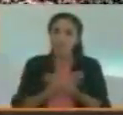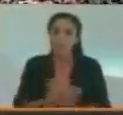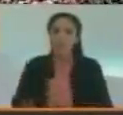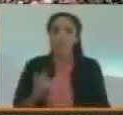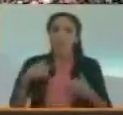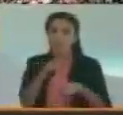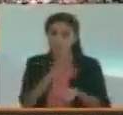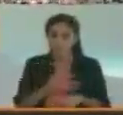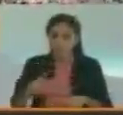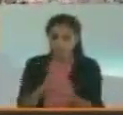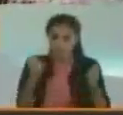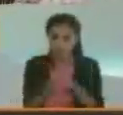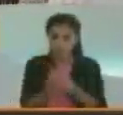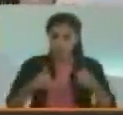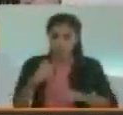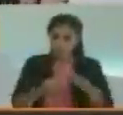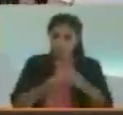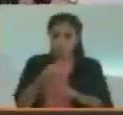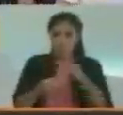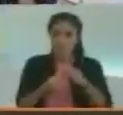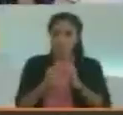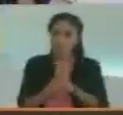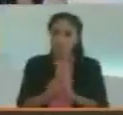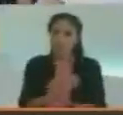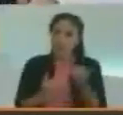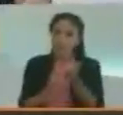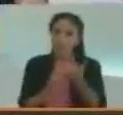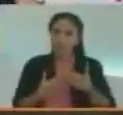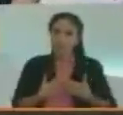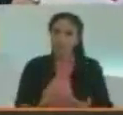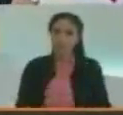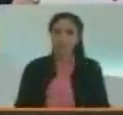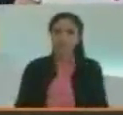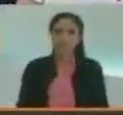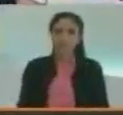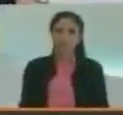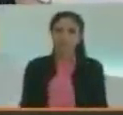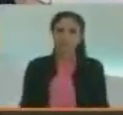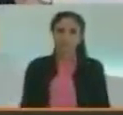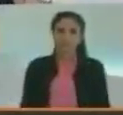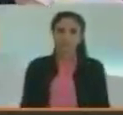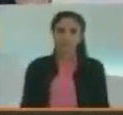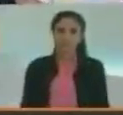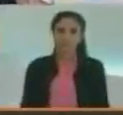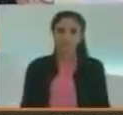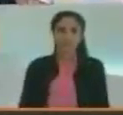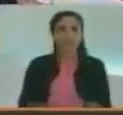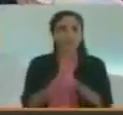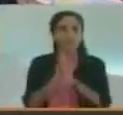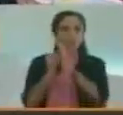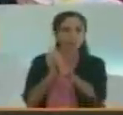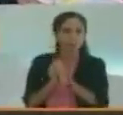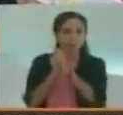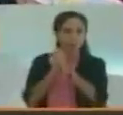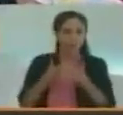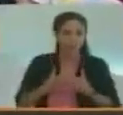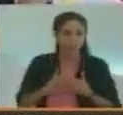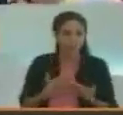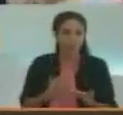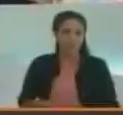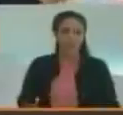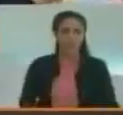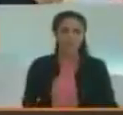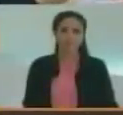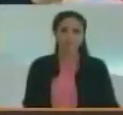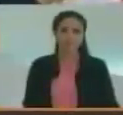quieres. Vengo a pedirte tu apoyo, Carabobo. Vengo a pedirte tus oraciones, Carabobo.